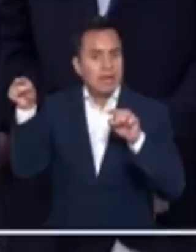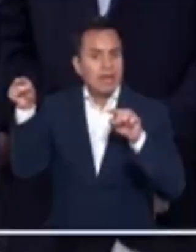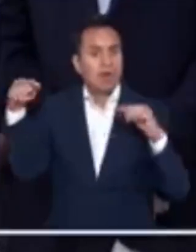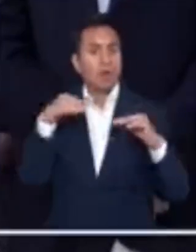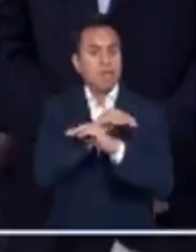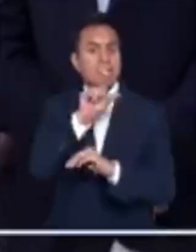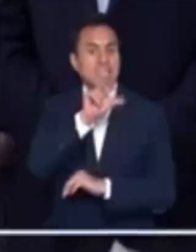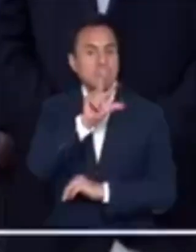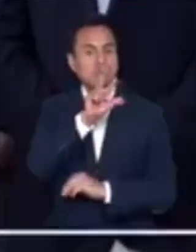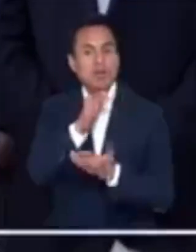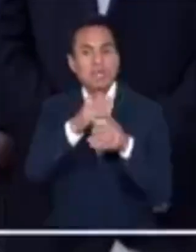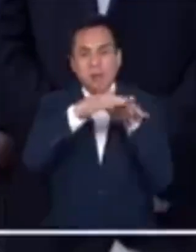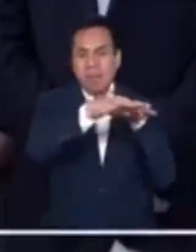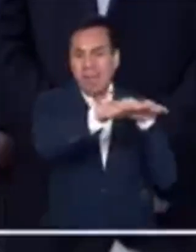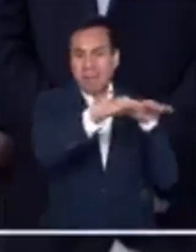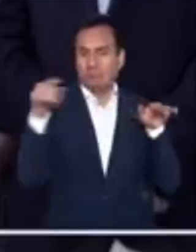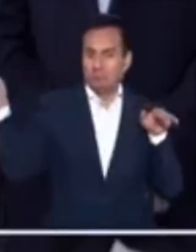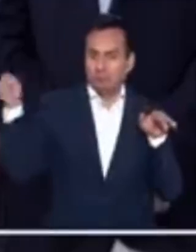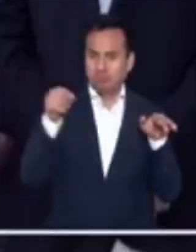ruta 68 hasta el mar.